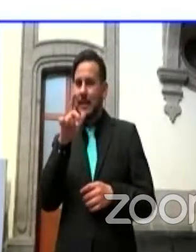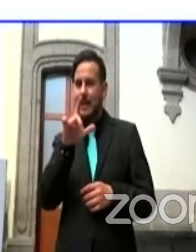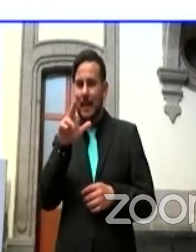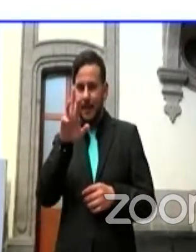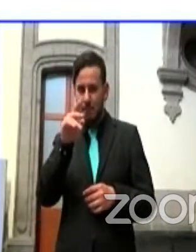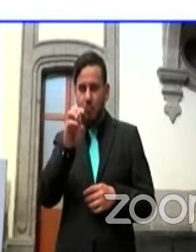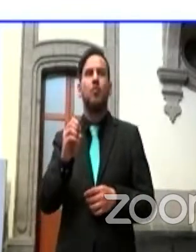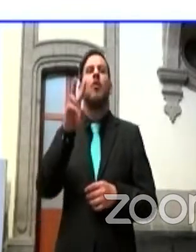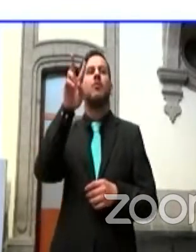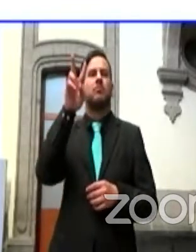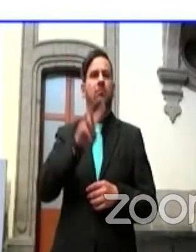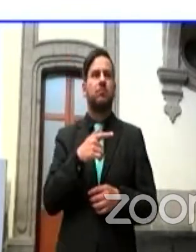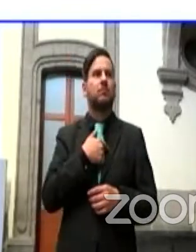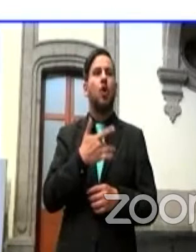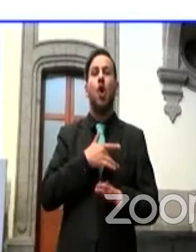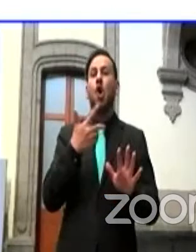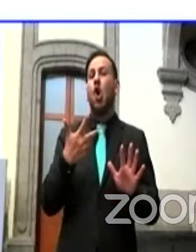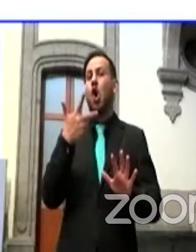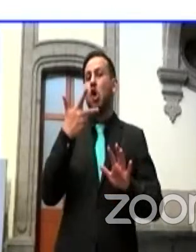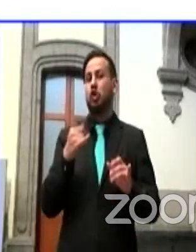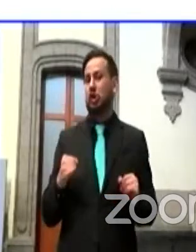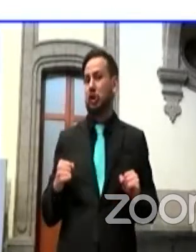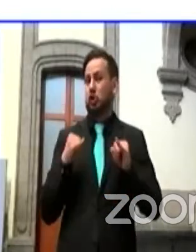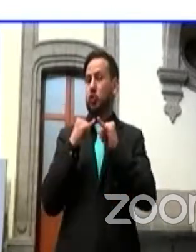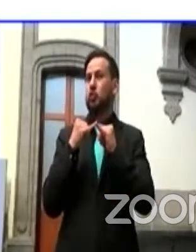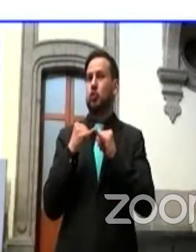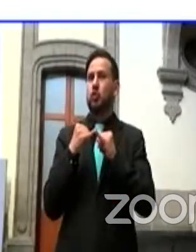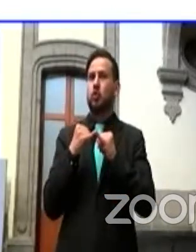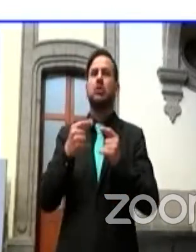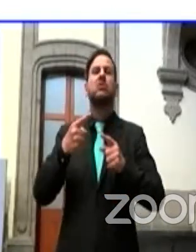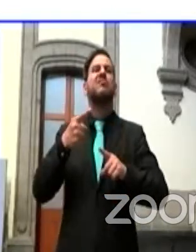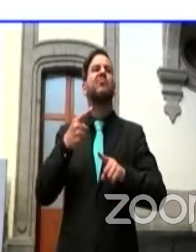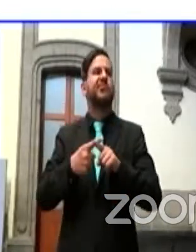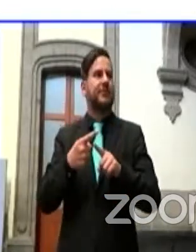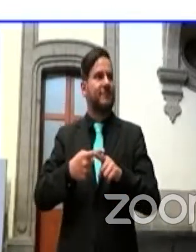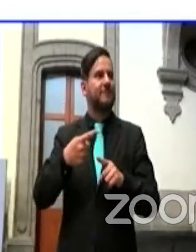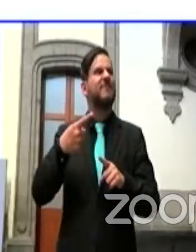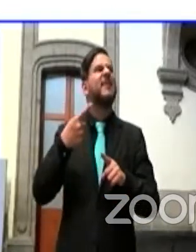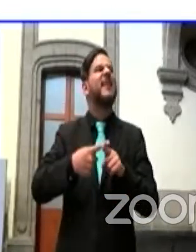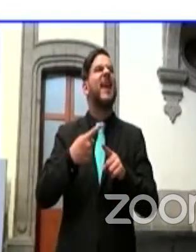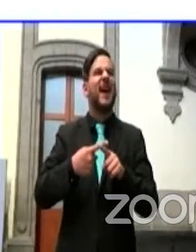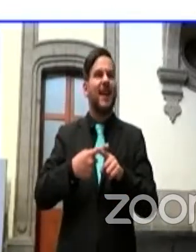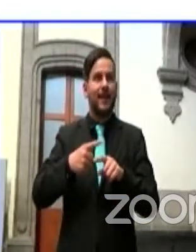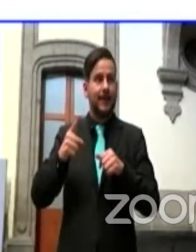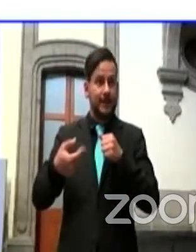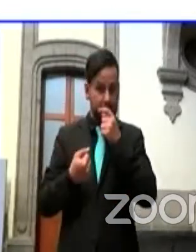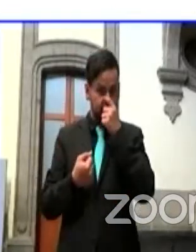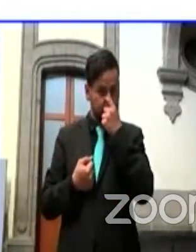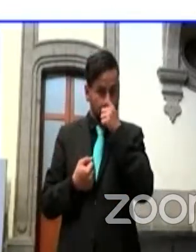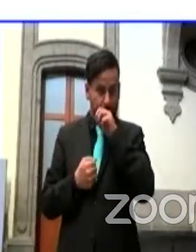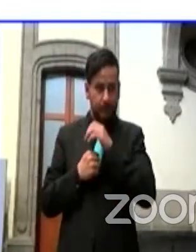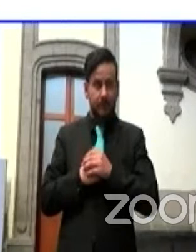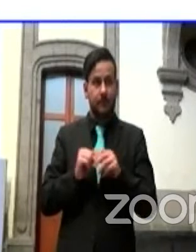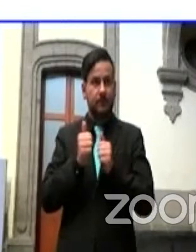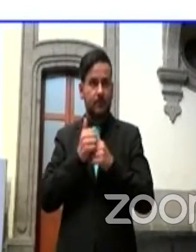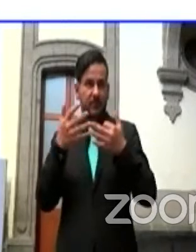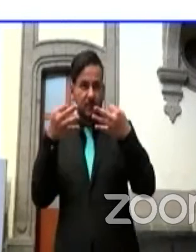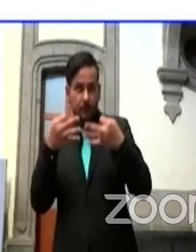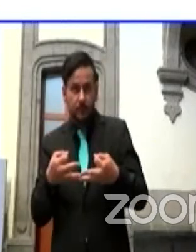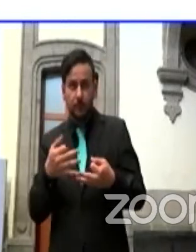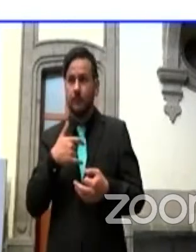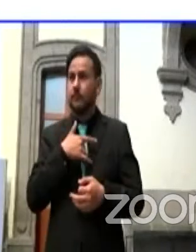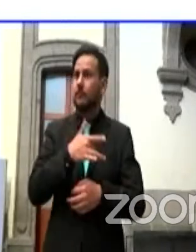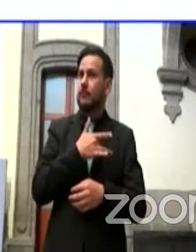que estemos acá 8 institutos. ¿Somos quiénes? La pregunta es, ¿quién es la instancia encargada